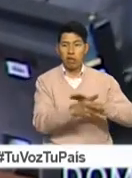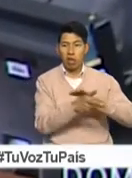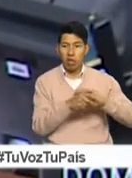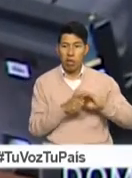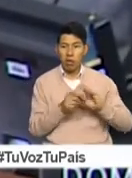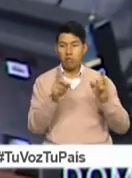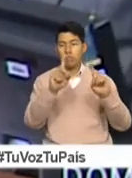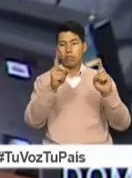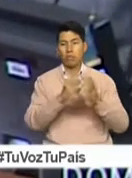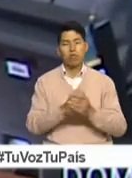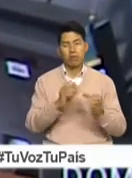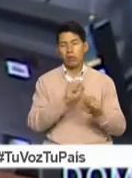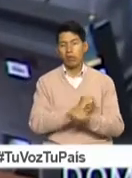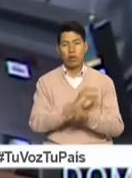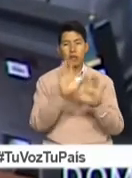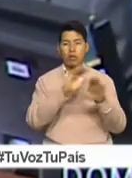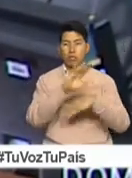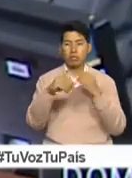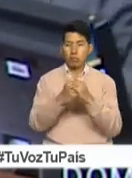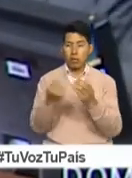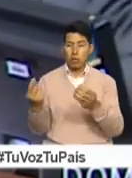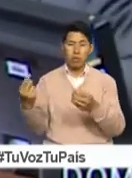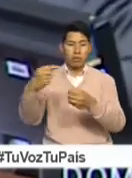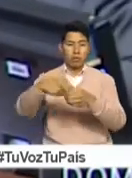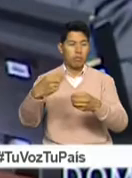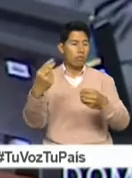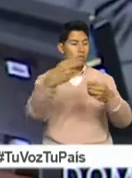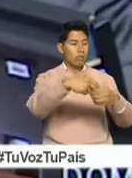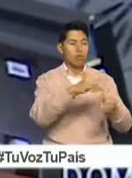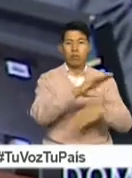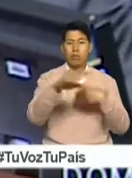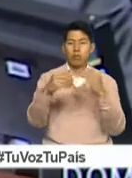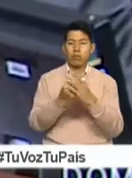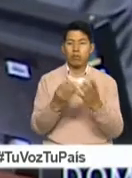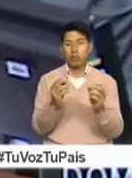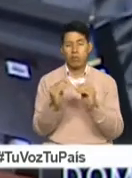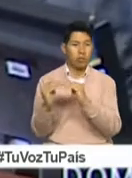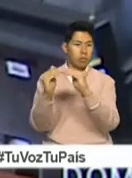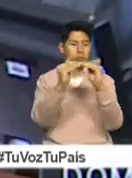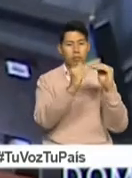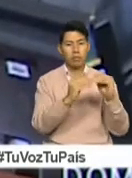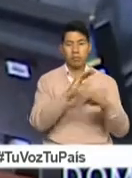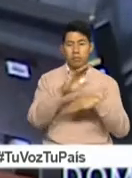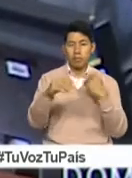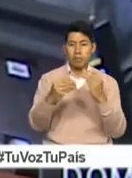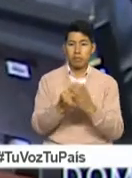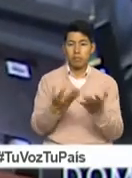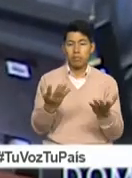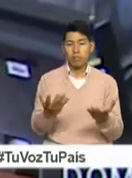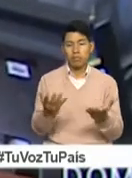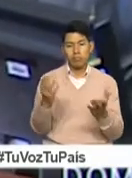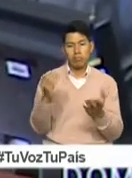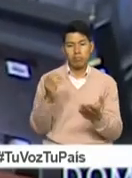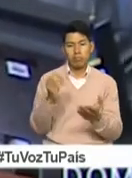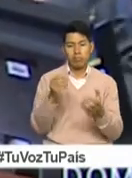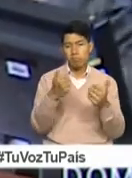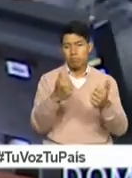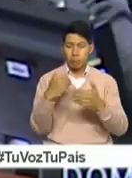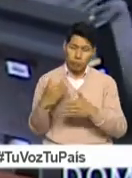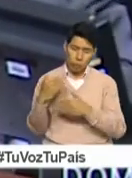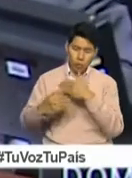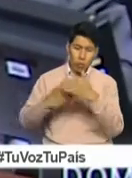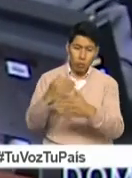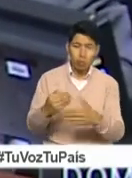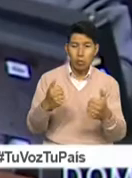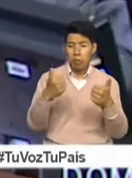observación nacional y la participación partidaria los hitos de este proceso electoral están marcados a través de un proceso electoral